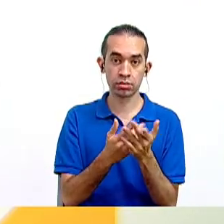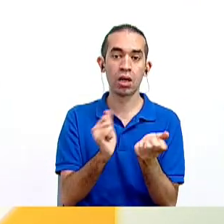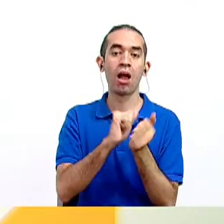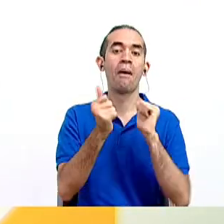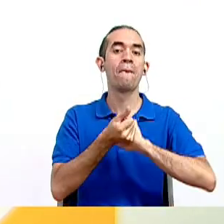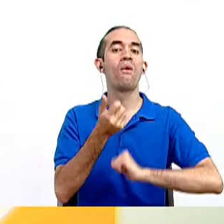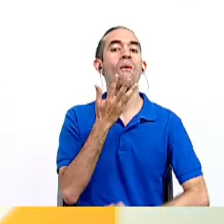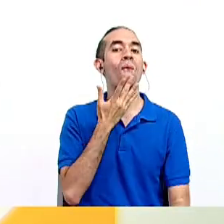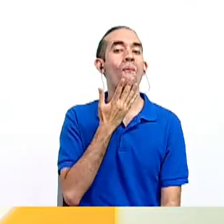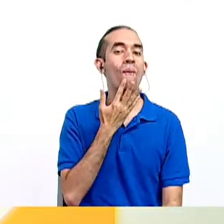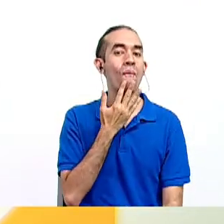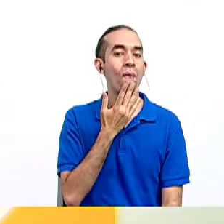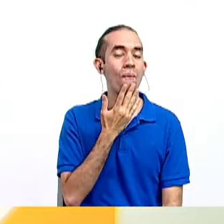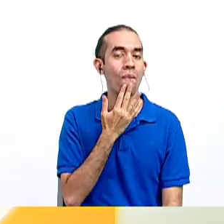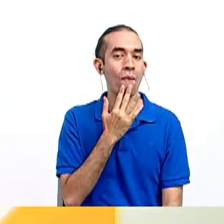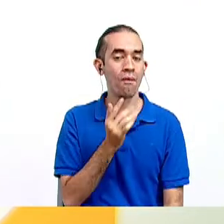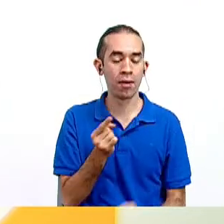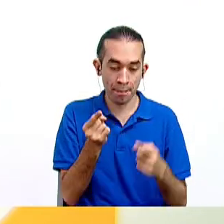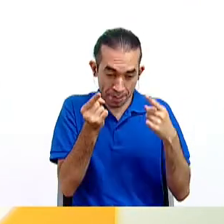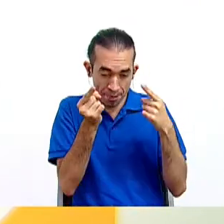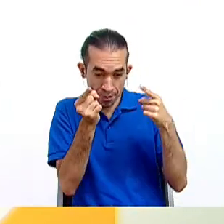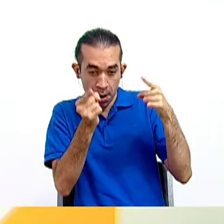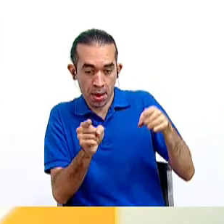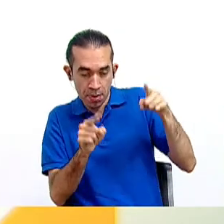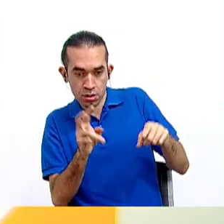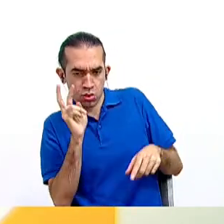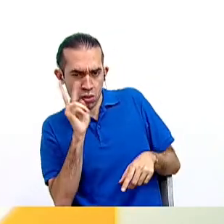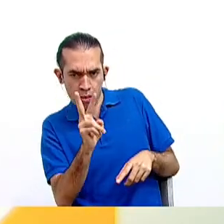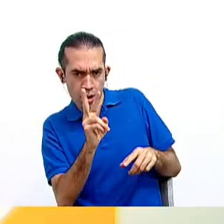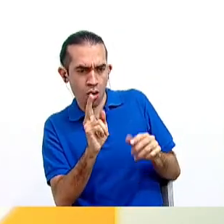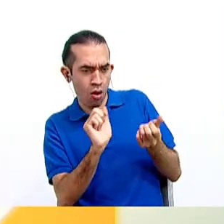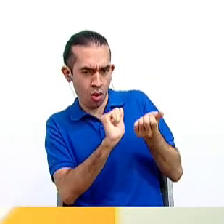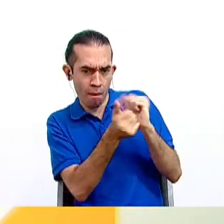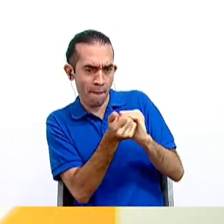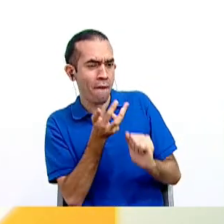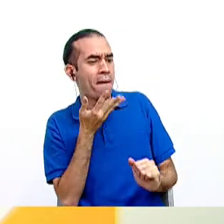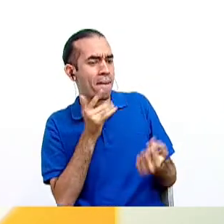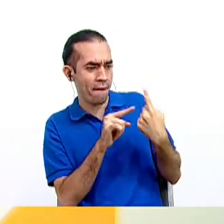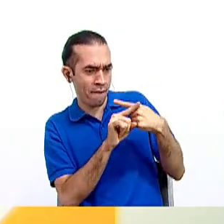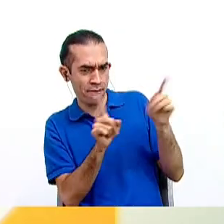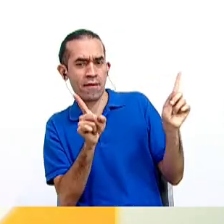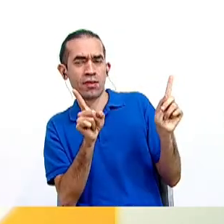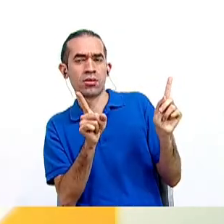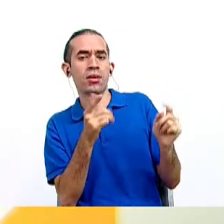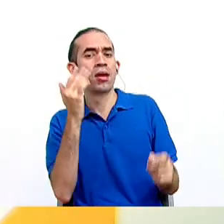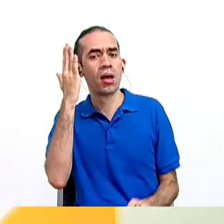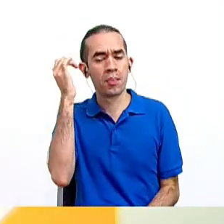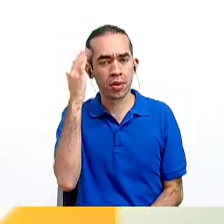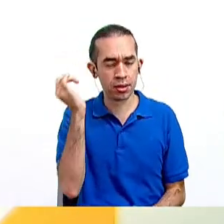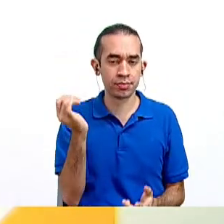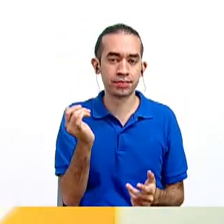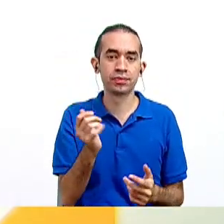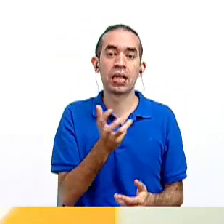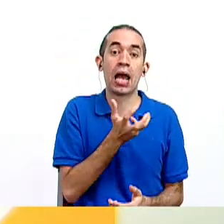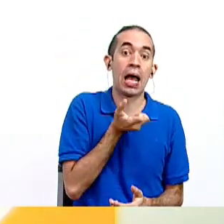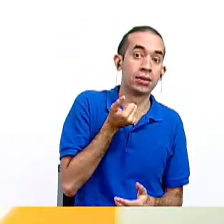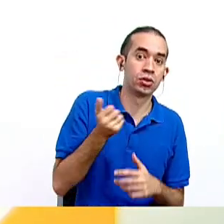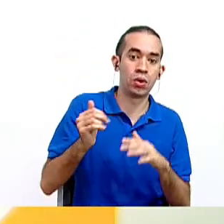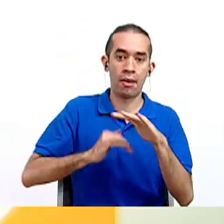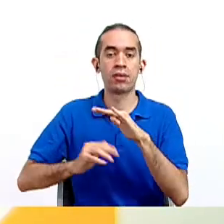de coloración. Cuando la reacción está pasando, yo veo un color diferente, y eso es debido a que se están neutralizando el ácido y la